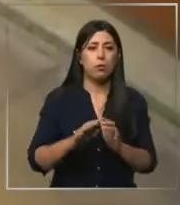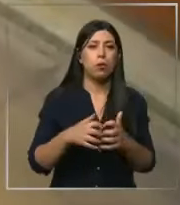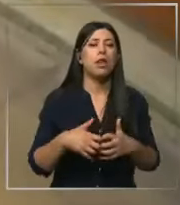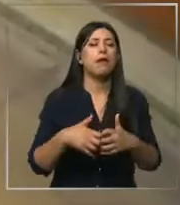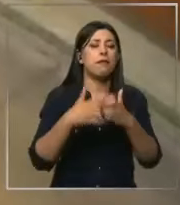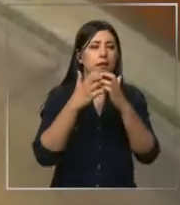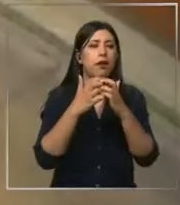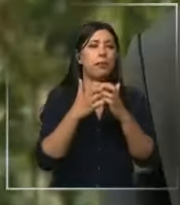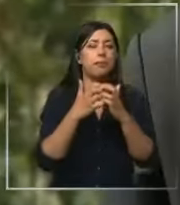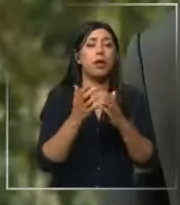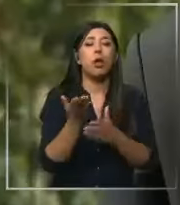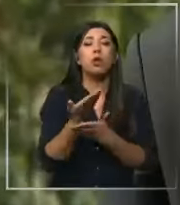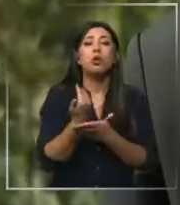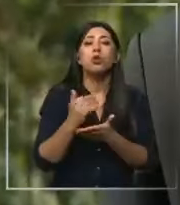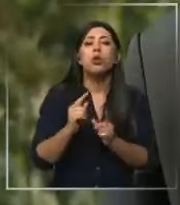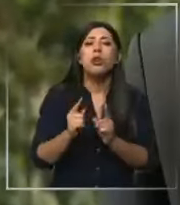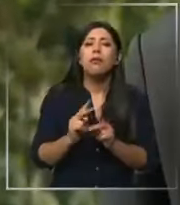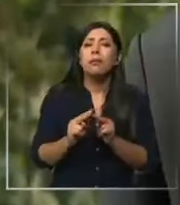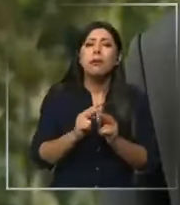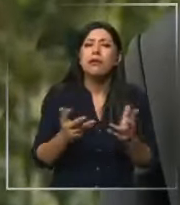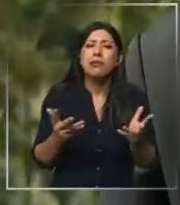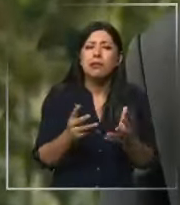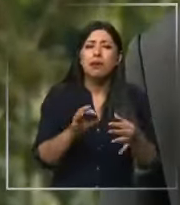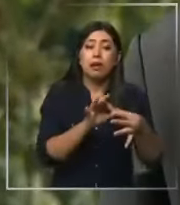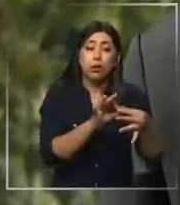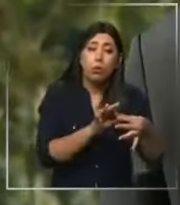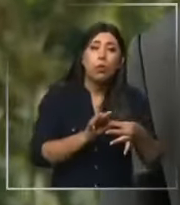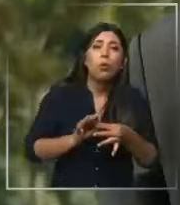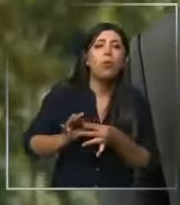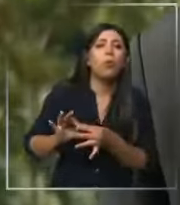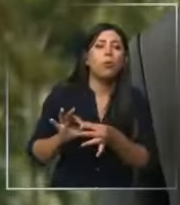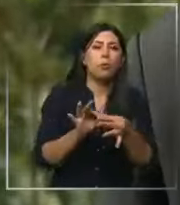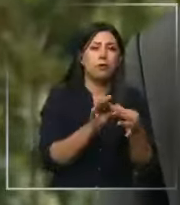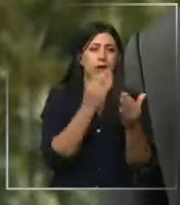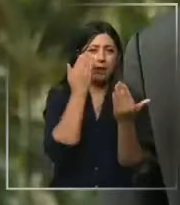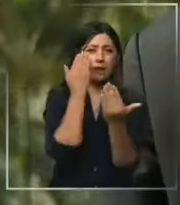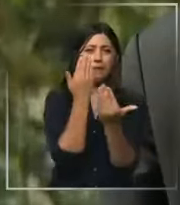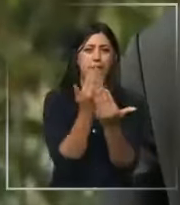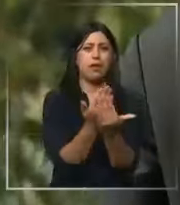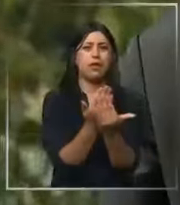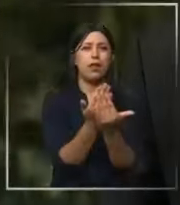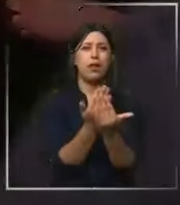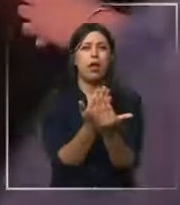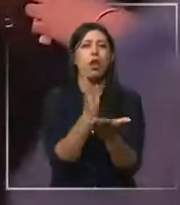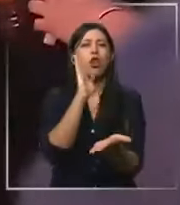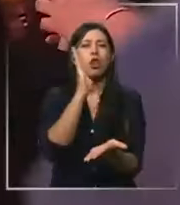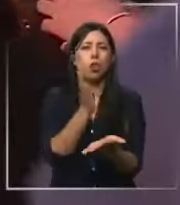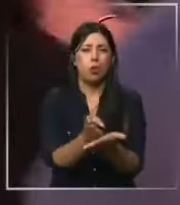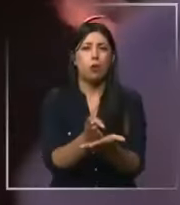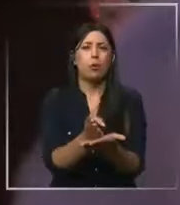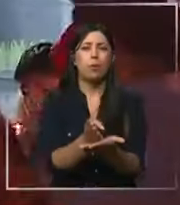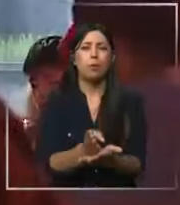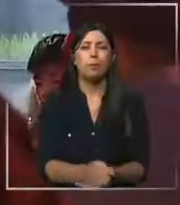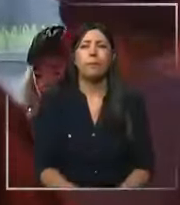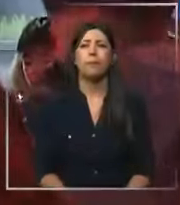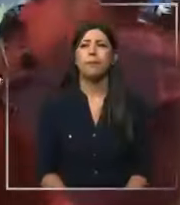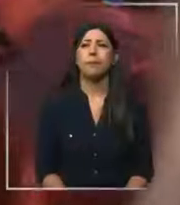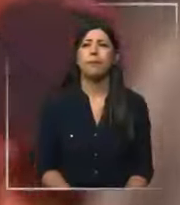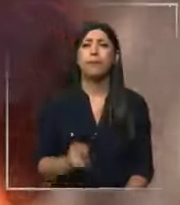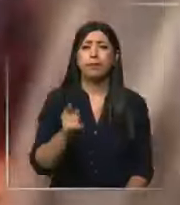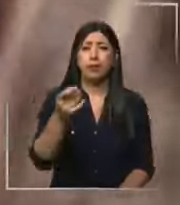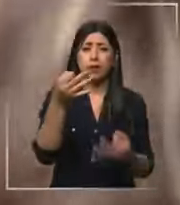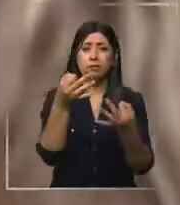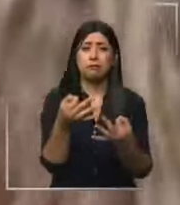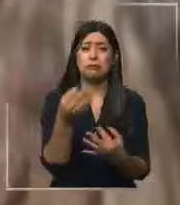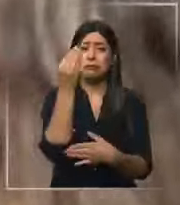fortalecer. Lo que tenemos que hacer es unirnos como sociedad, enfrentarlo con una mano firme. Las cifras preocupan a las